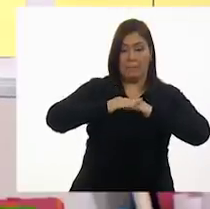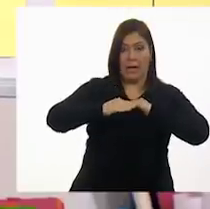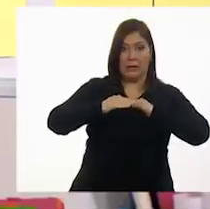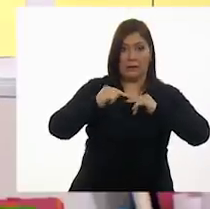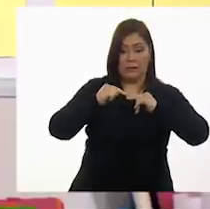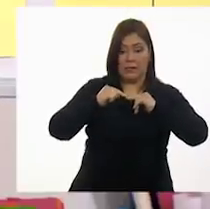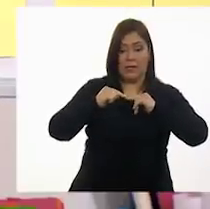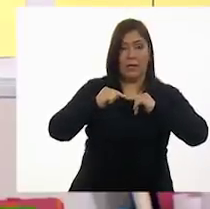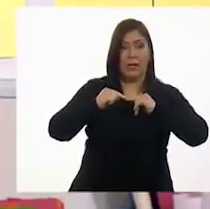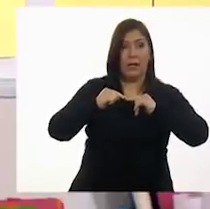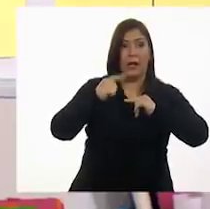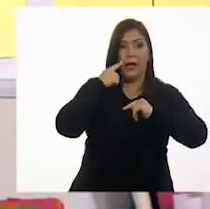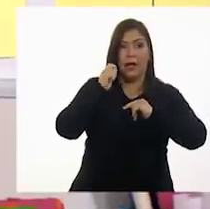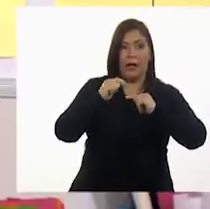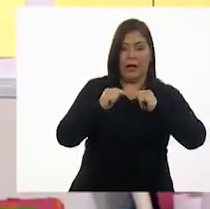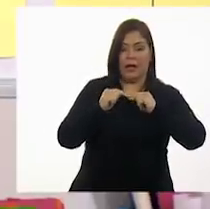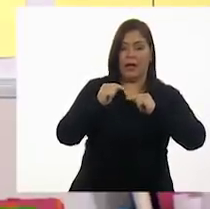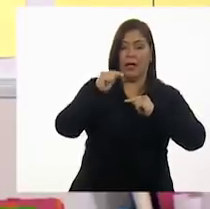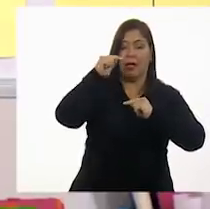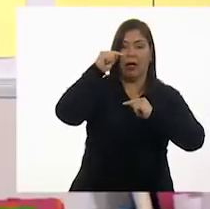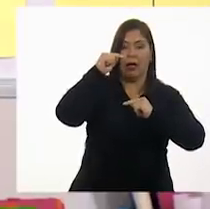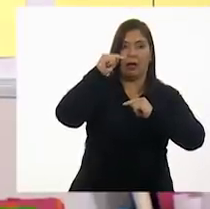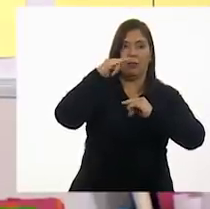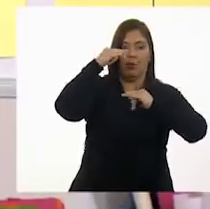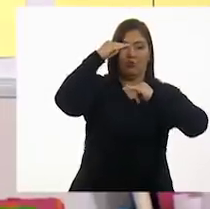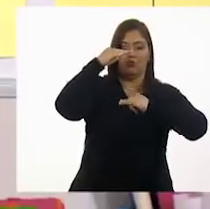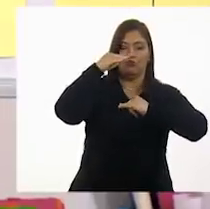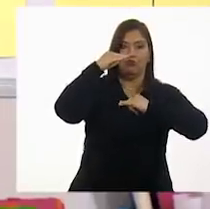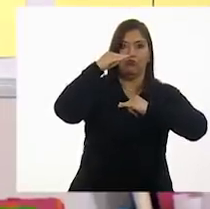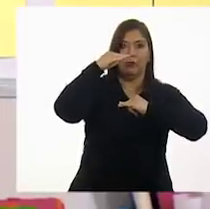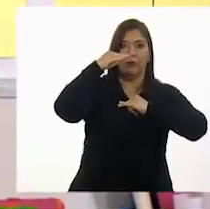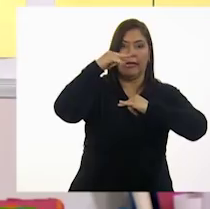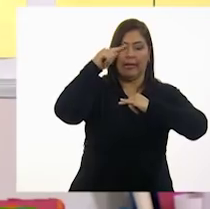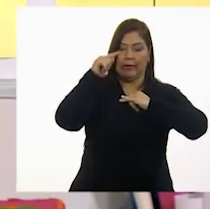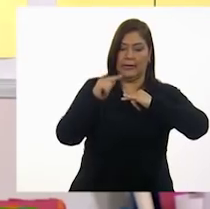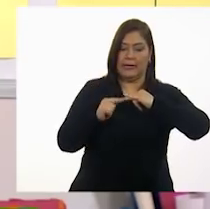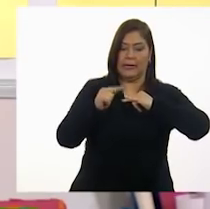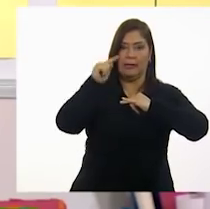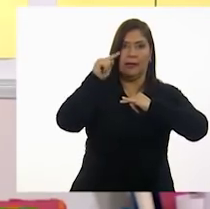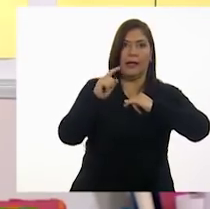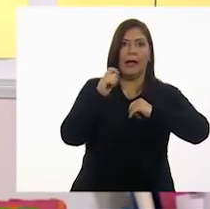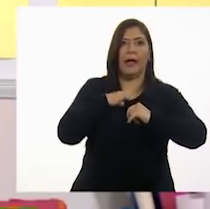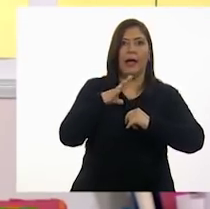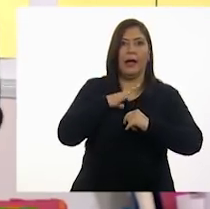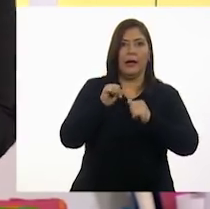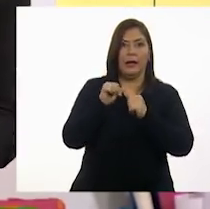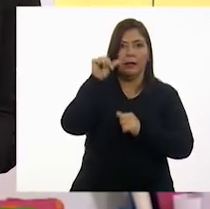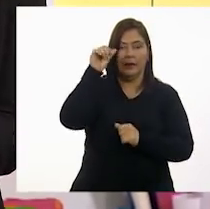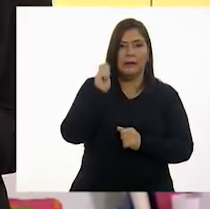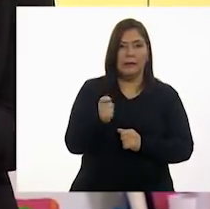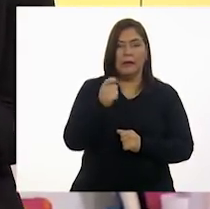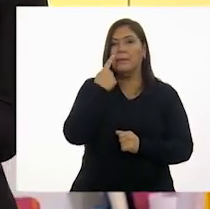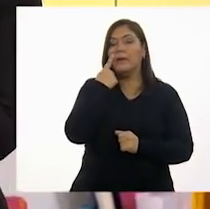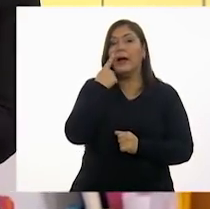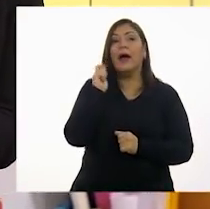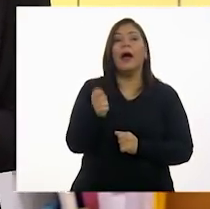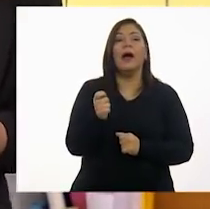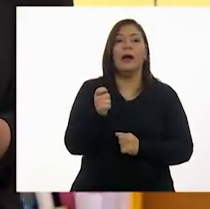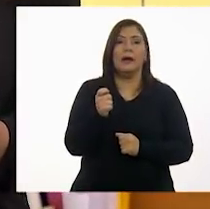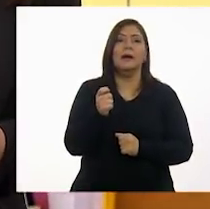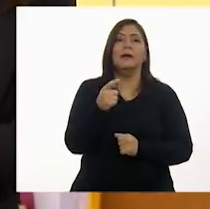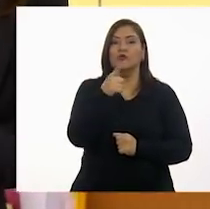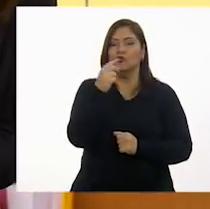o de esta base a la siguiente base. Así es. Es la altura. Ahora, tiene una característica, si